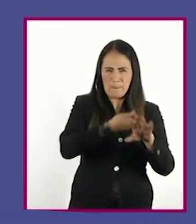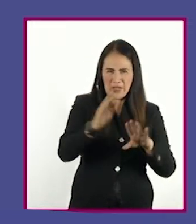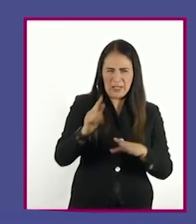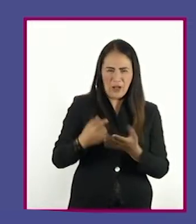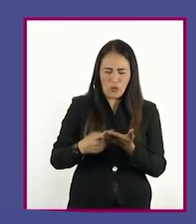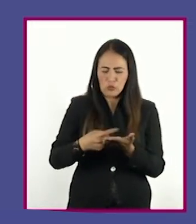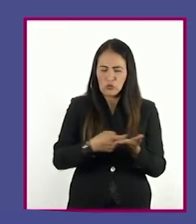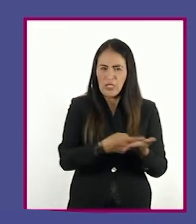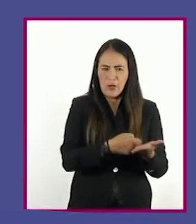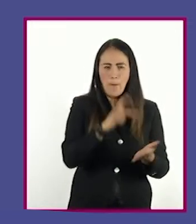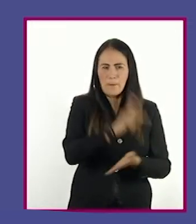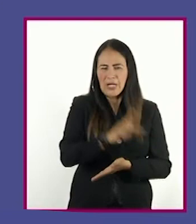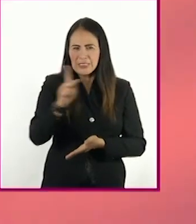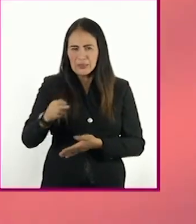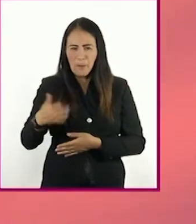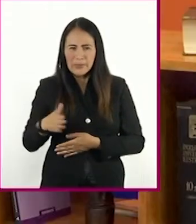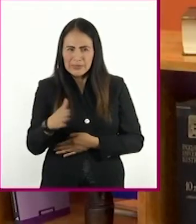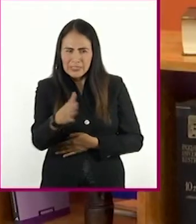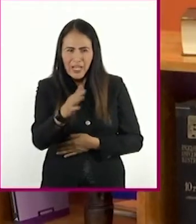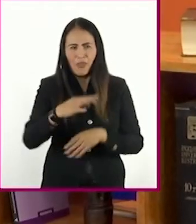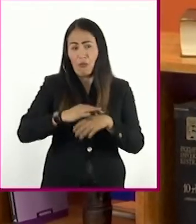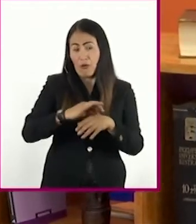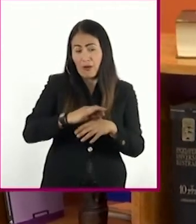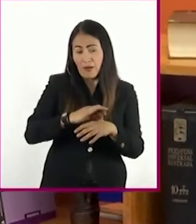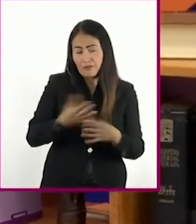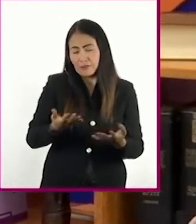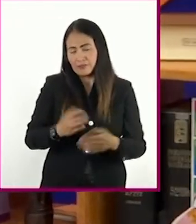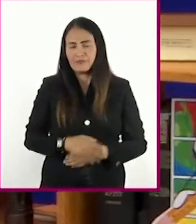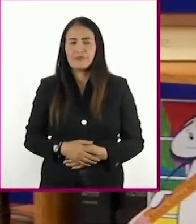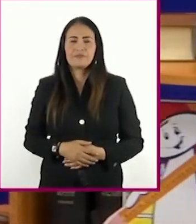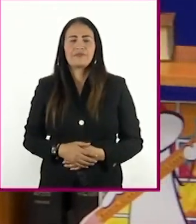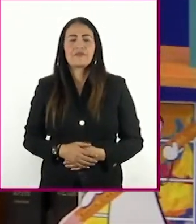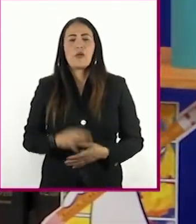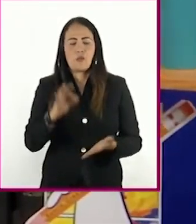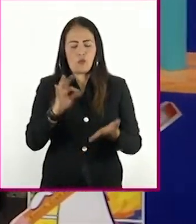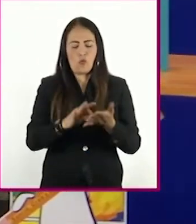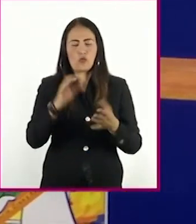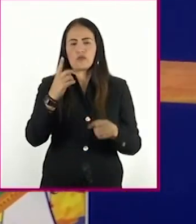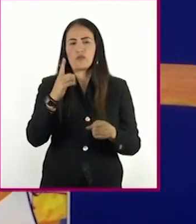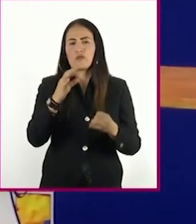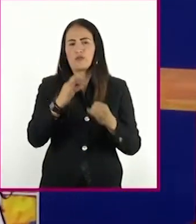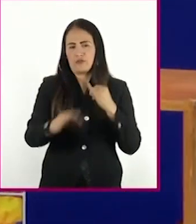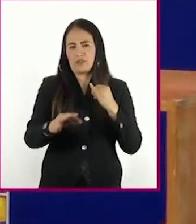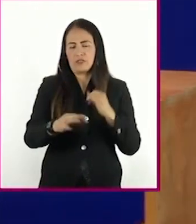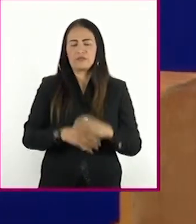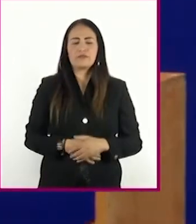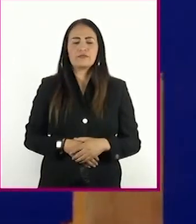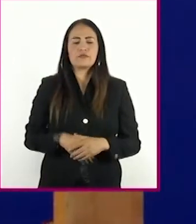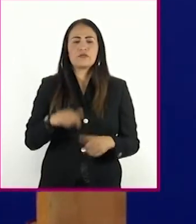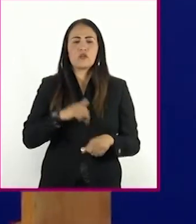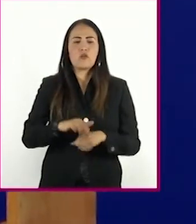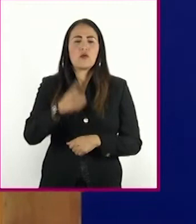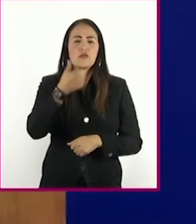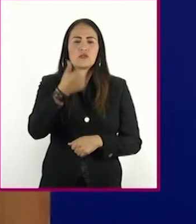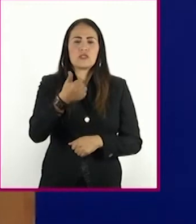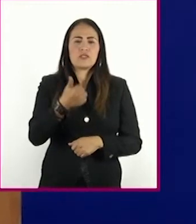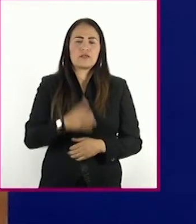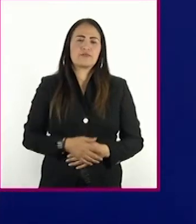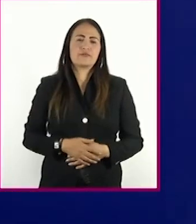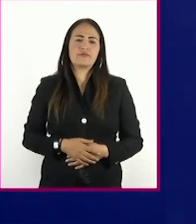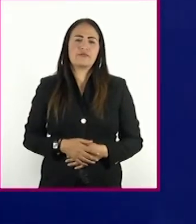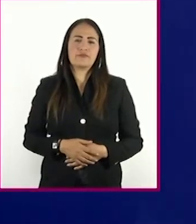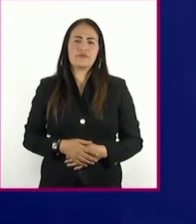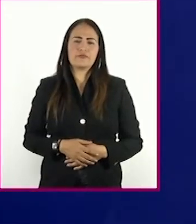pescado y la carne. Veamos un último punto. Sexto, pensar si hay un posible